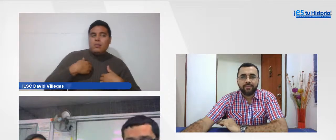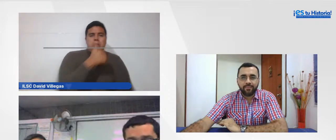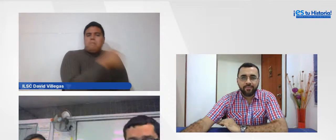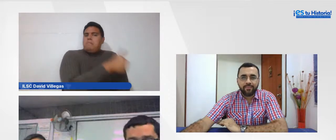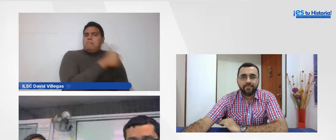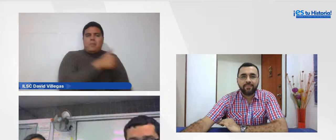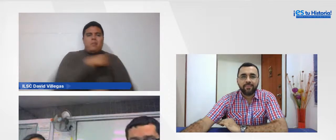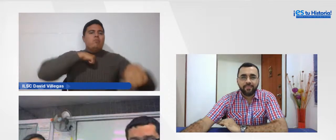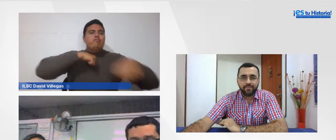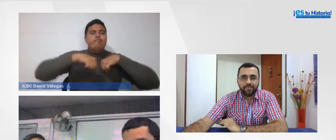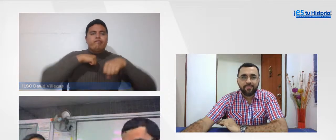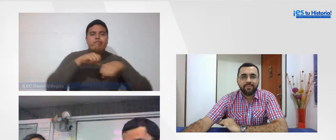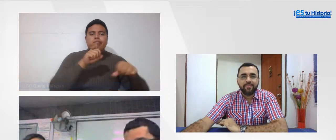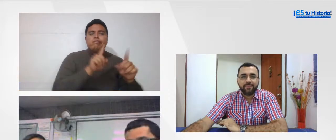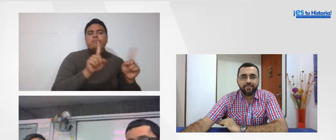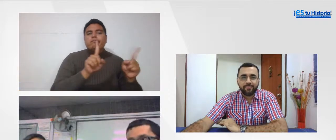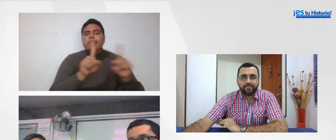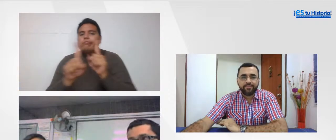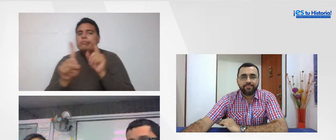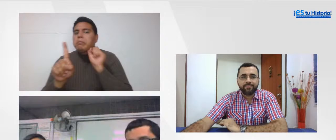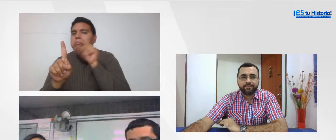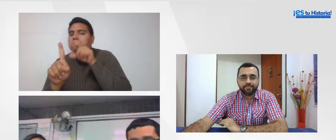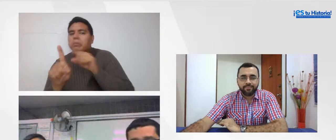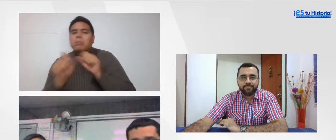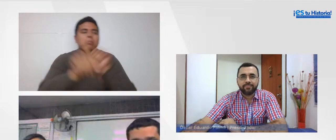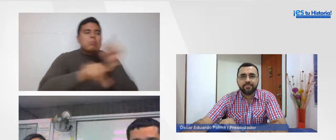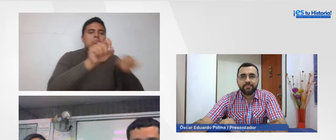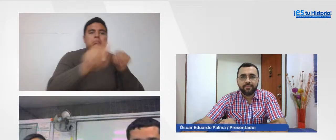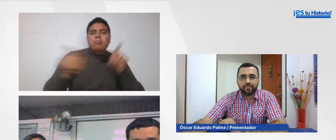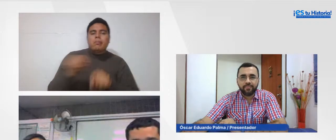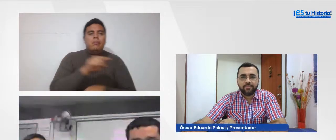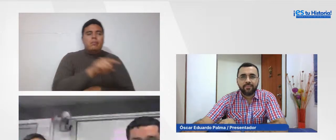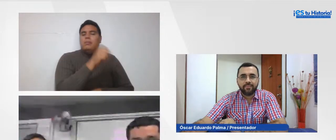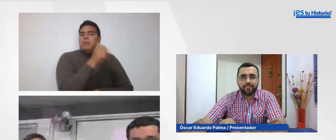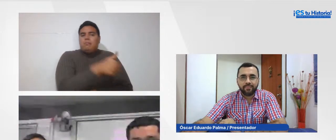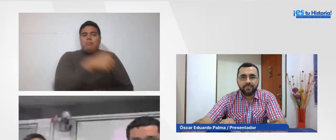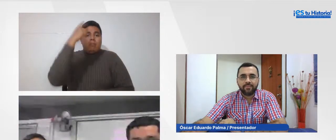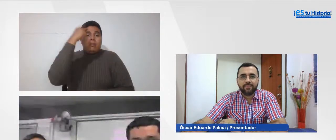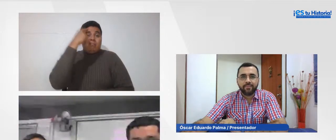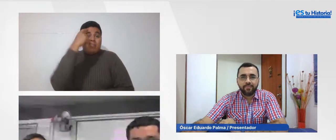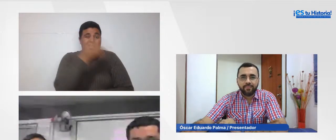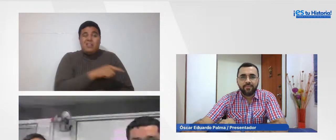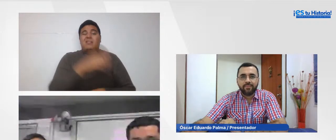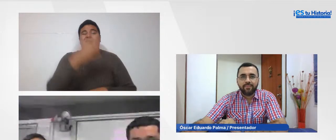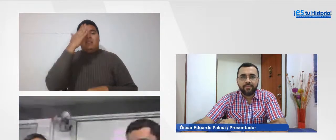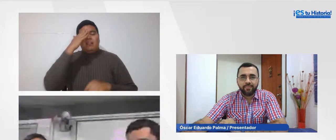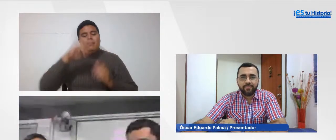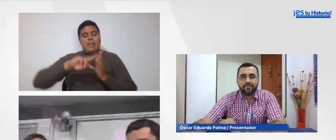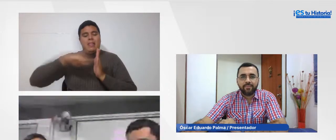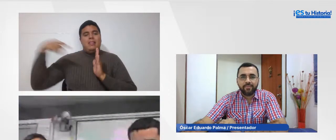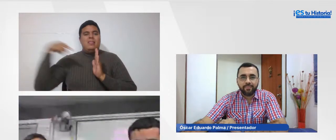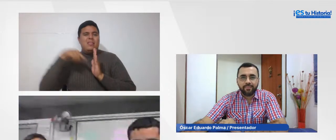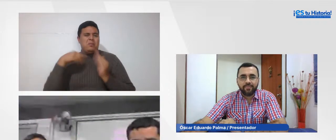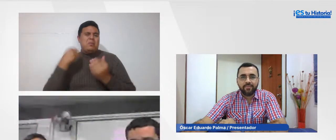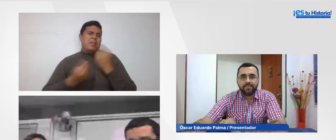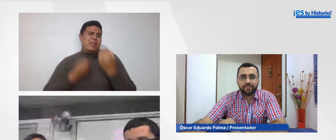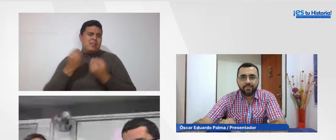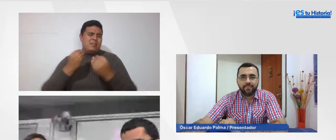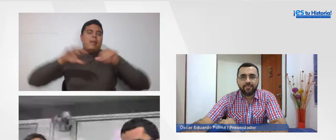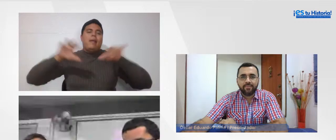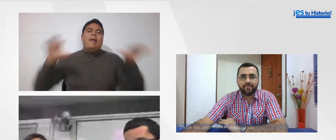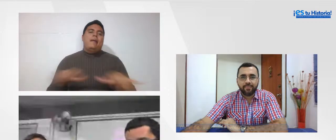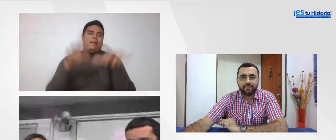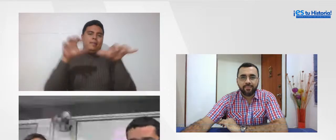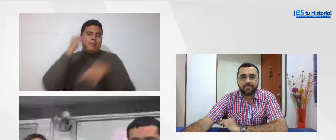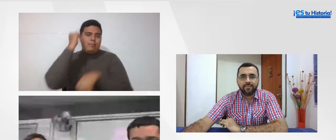inteligente, la verdad. A través de las TICs hemos desarrollado actividades pedagógicas que